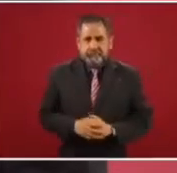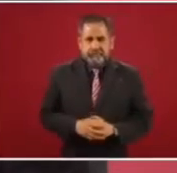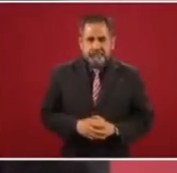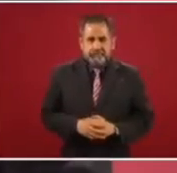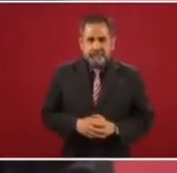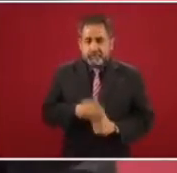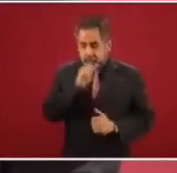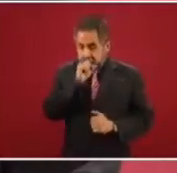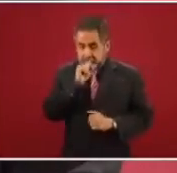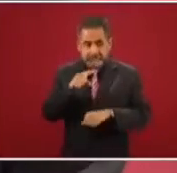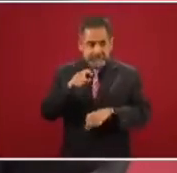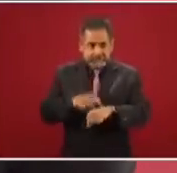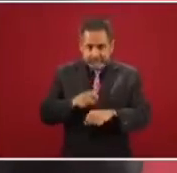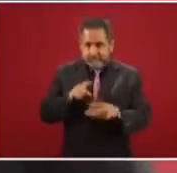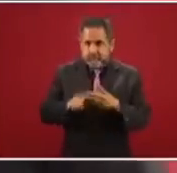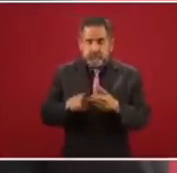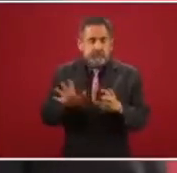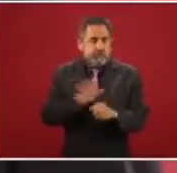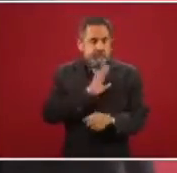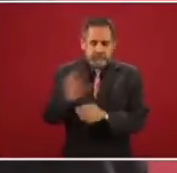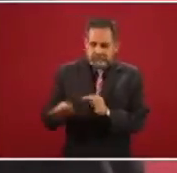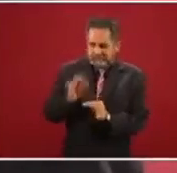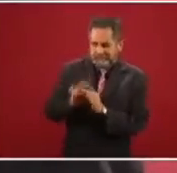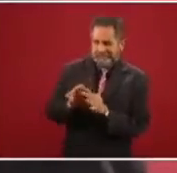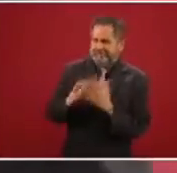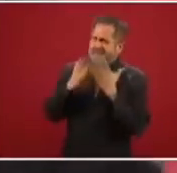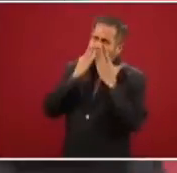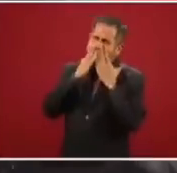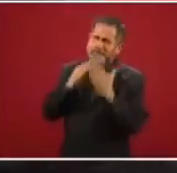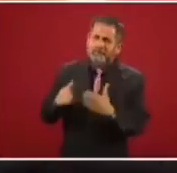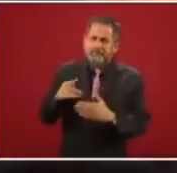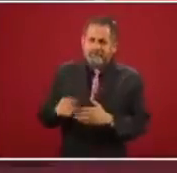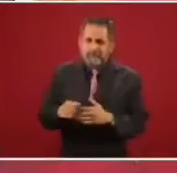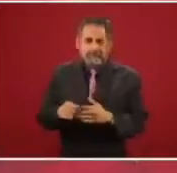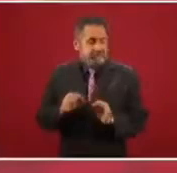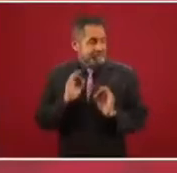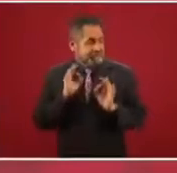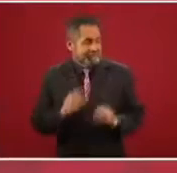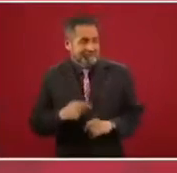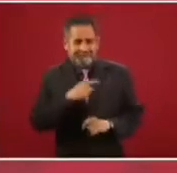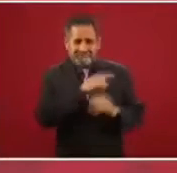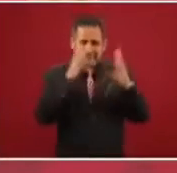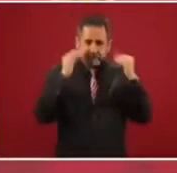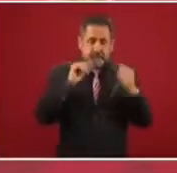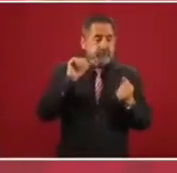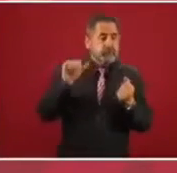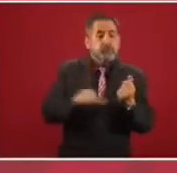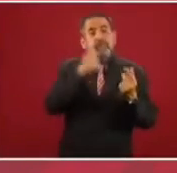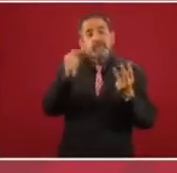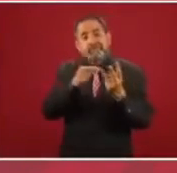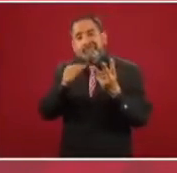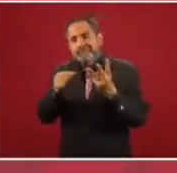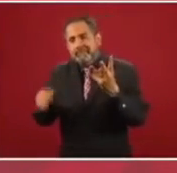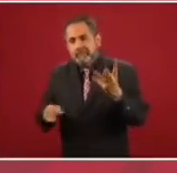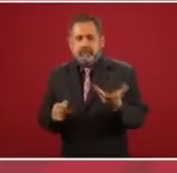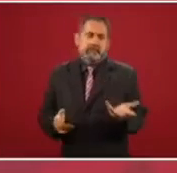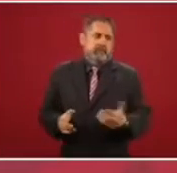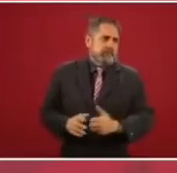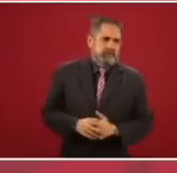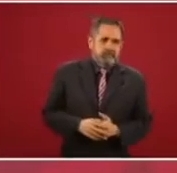en el tiempo y con calidad en el resto no puedo decir lo mismo